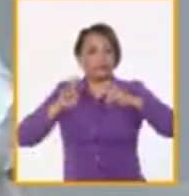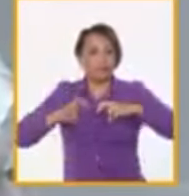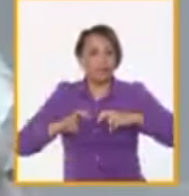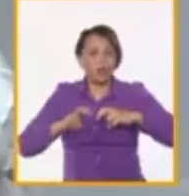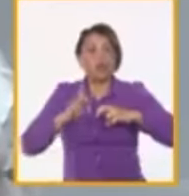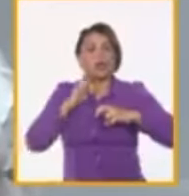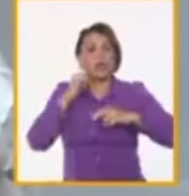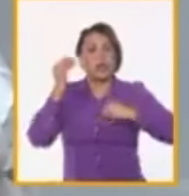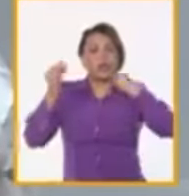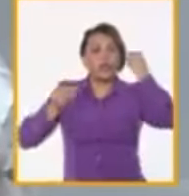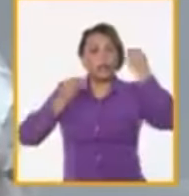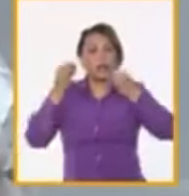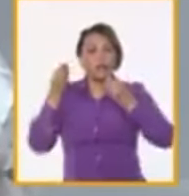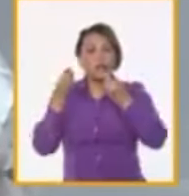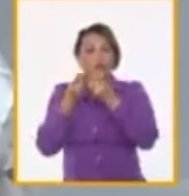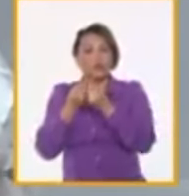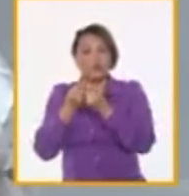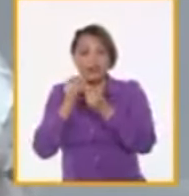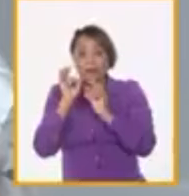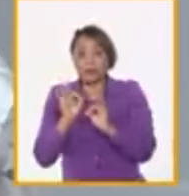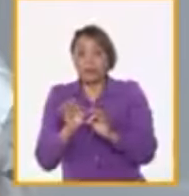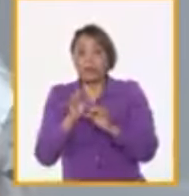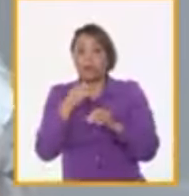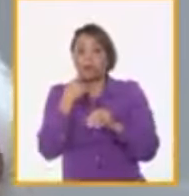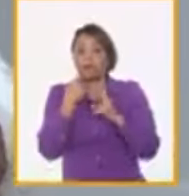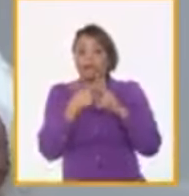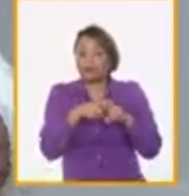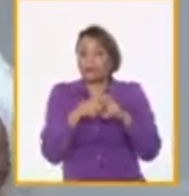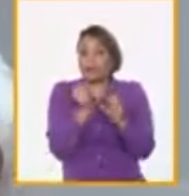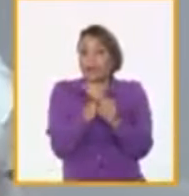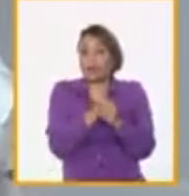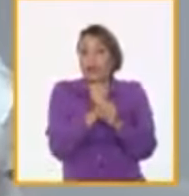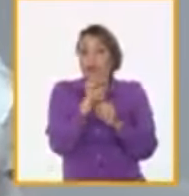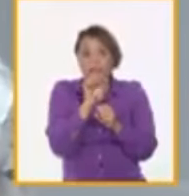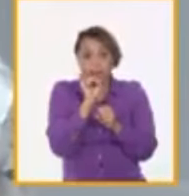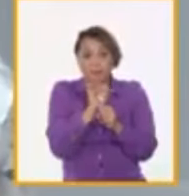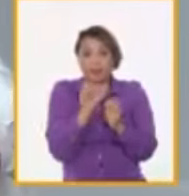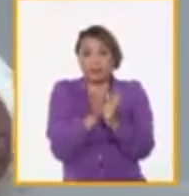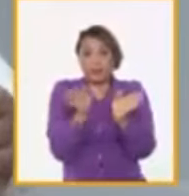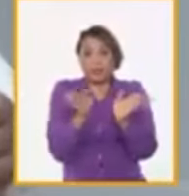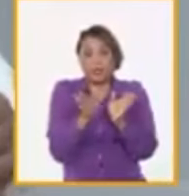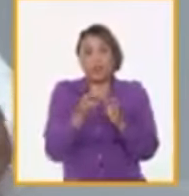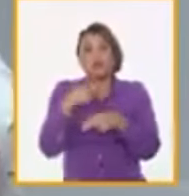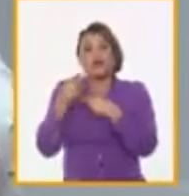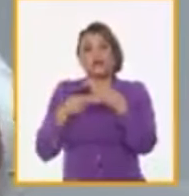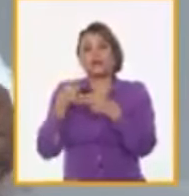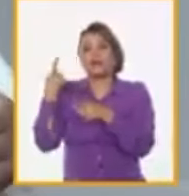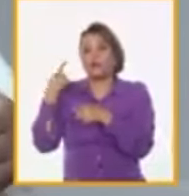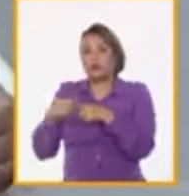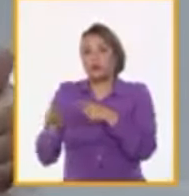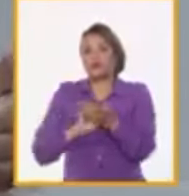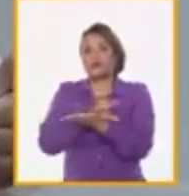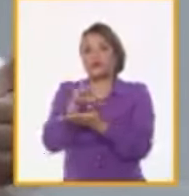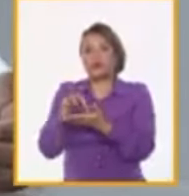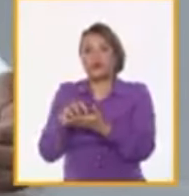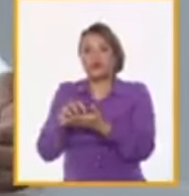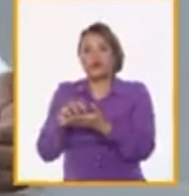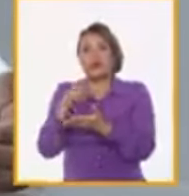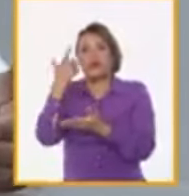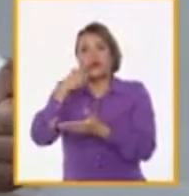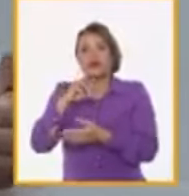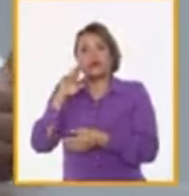Miguel lo estaremos aplicando próximamente en Ariguanao, y ya tenemos con la Unión Eléctrica